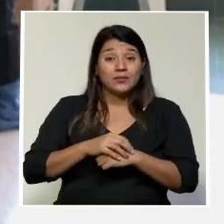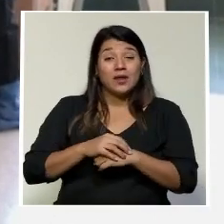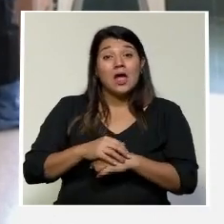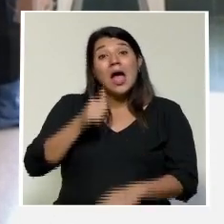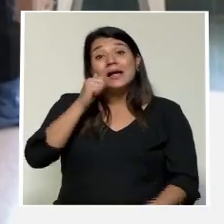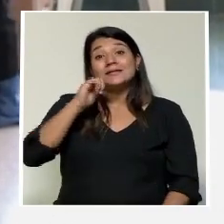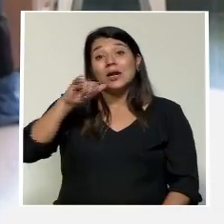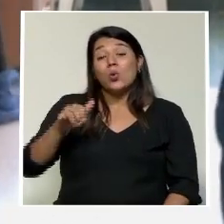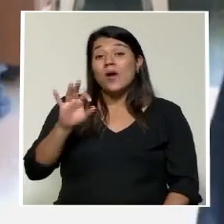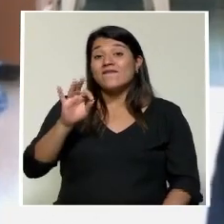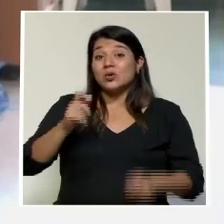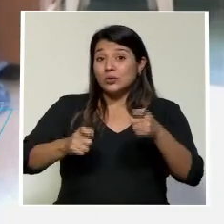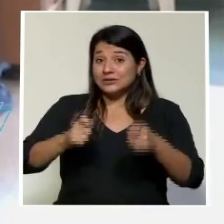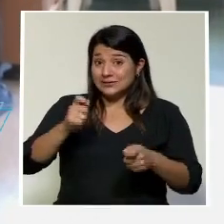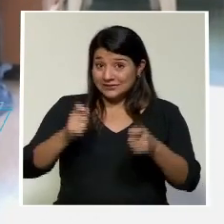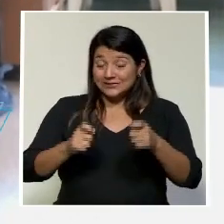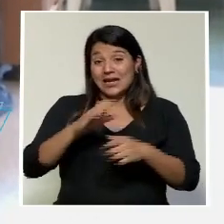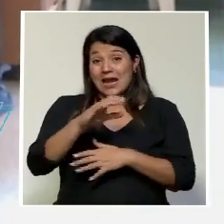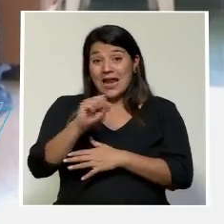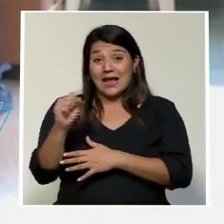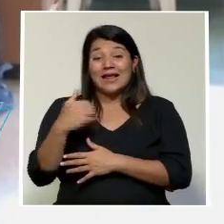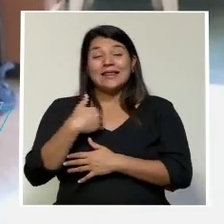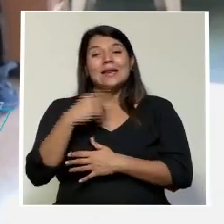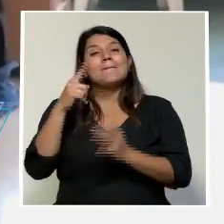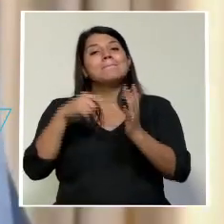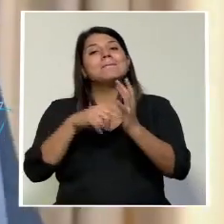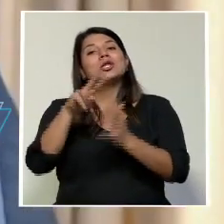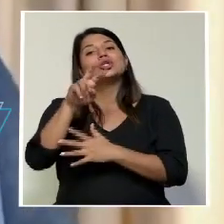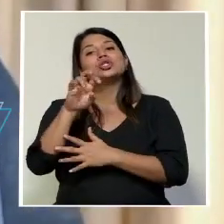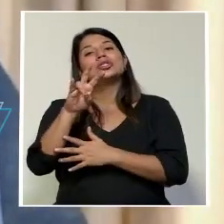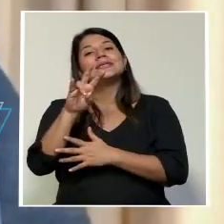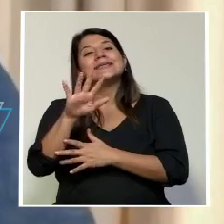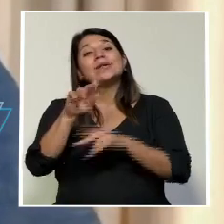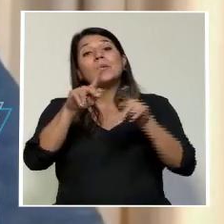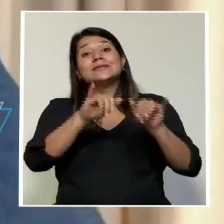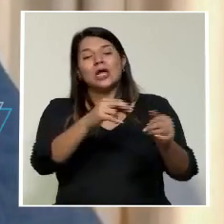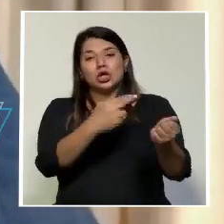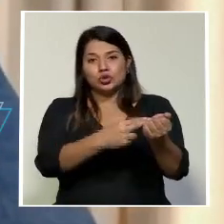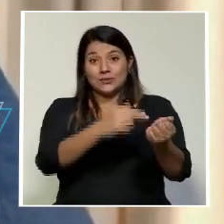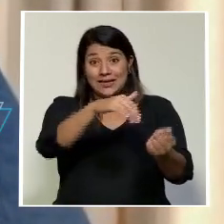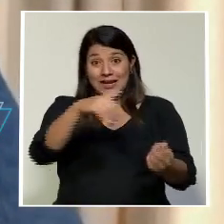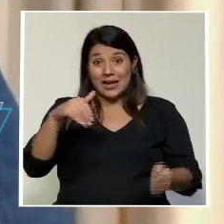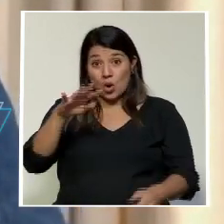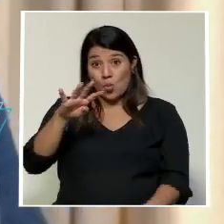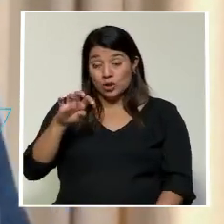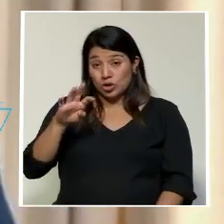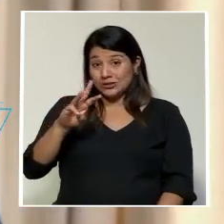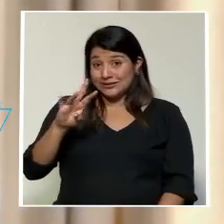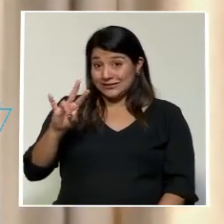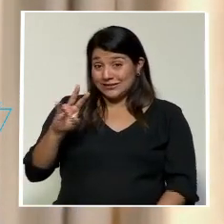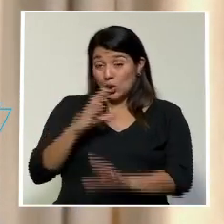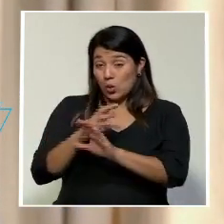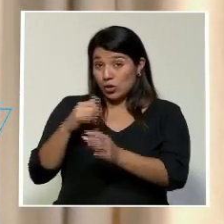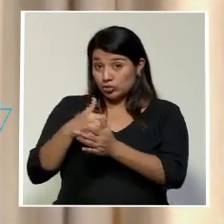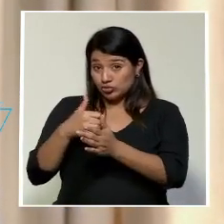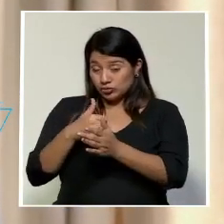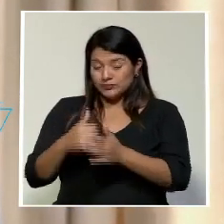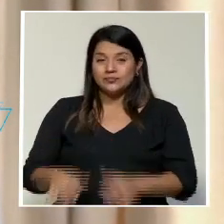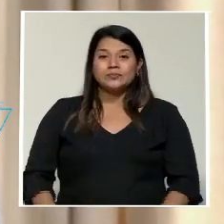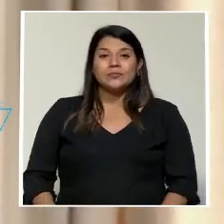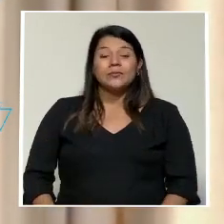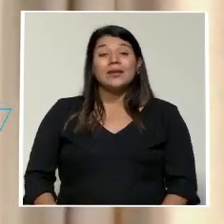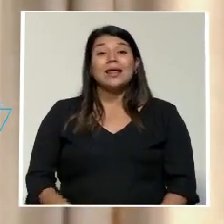la entidad registró 1.275 personas confirmadas hospitalizadas, 467 en UCI, 808 en salón,